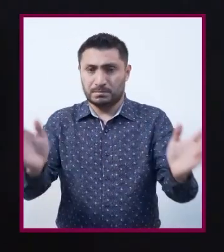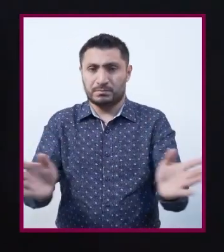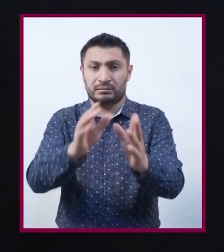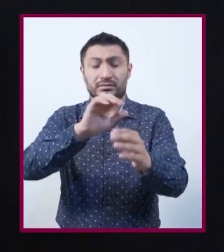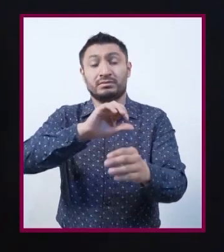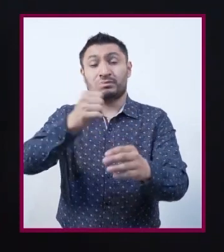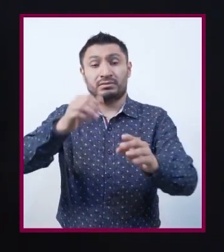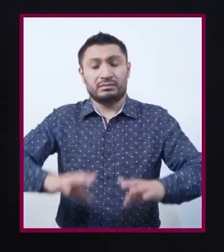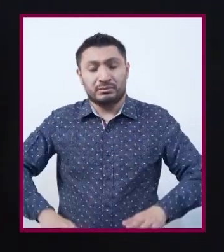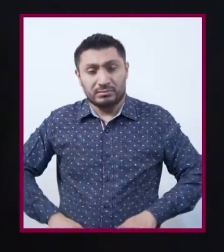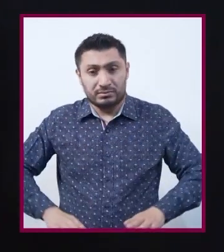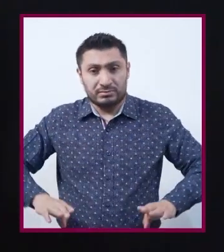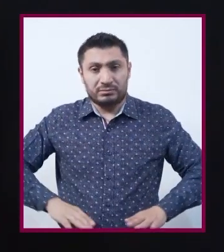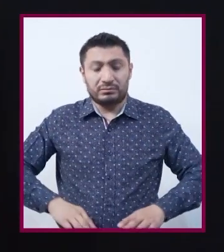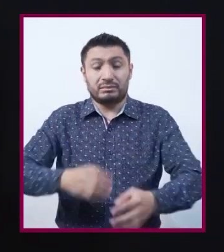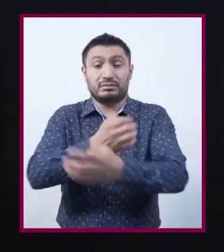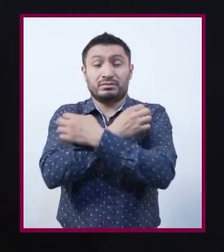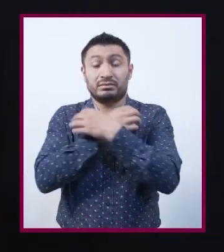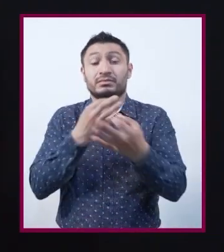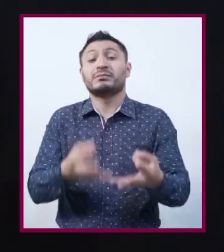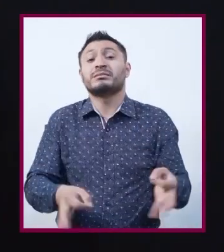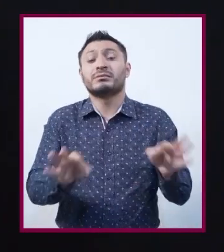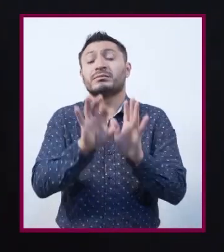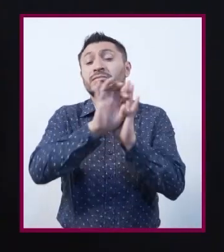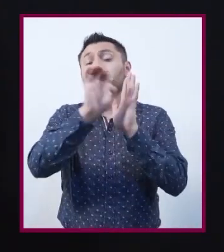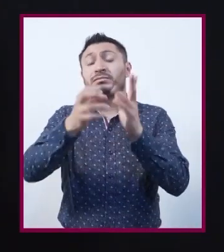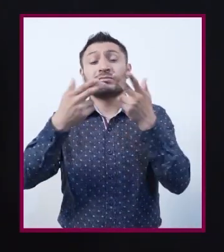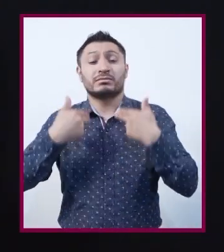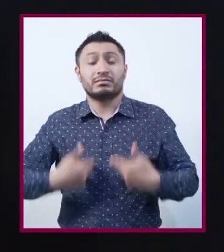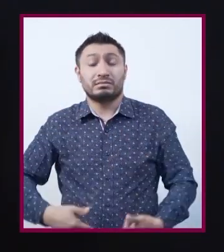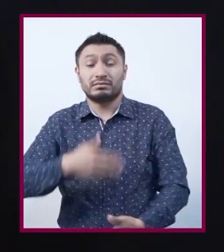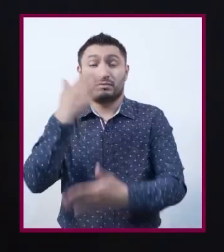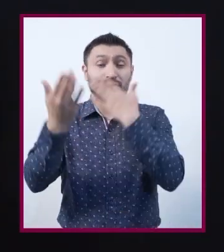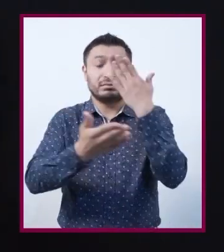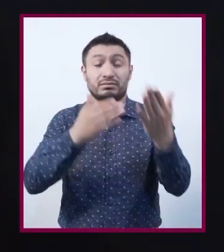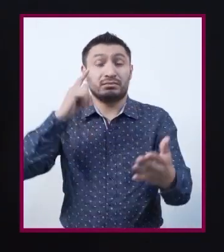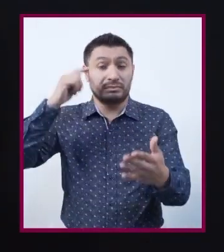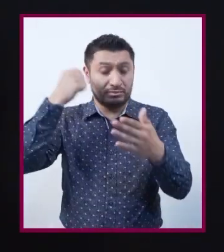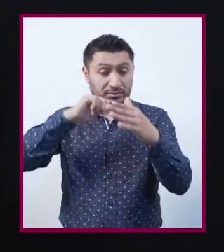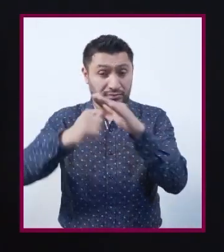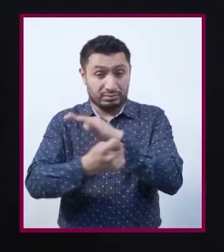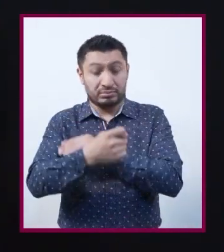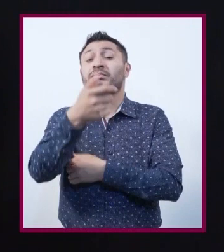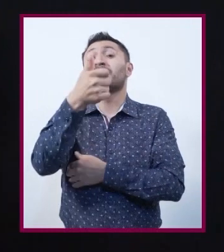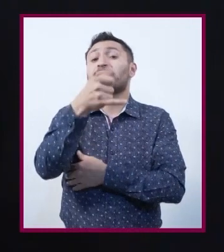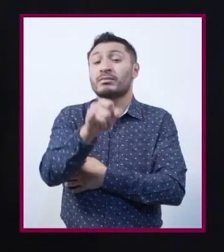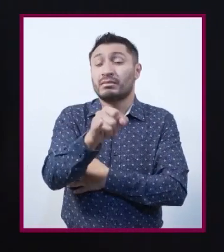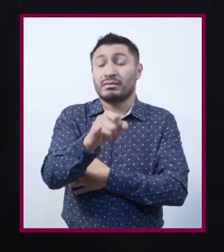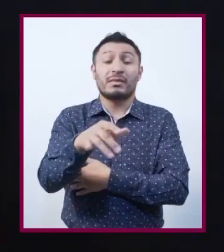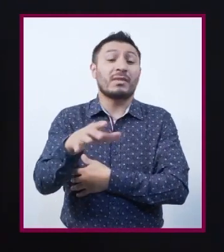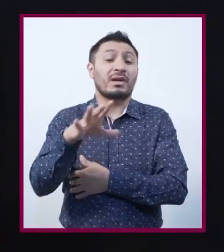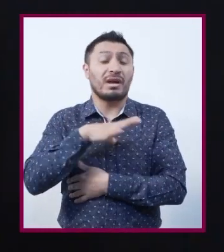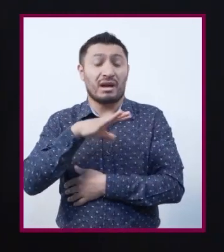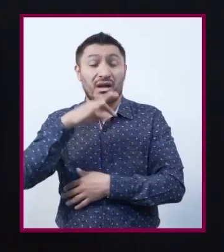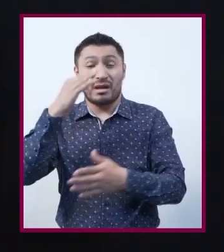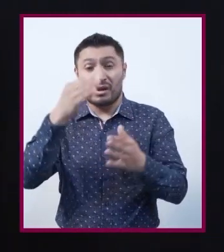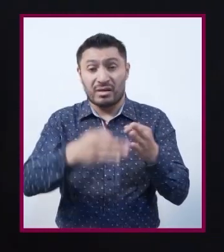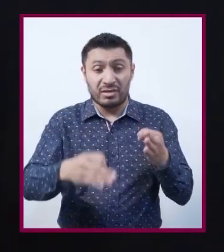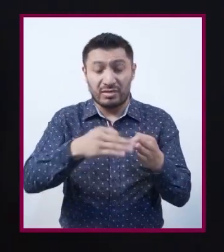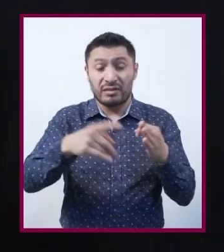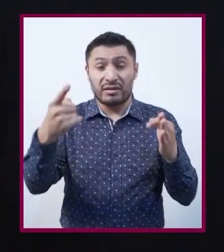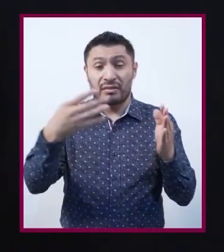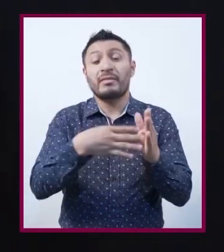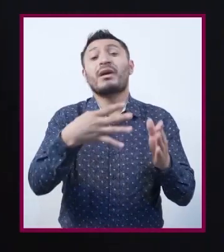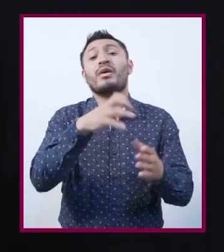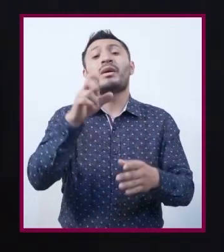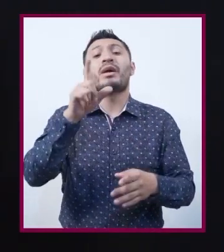aspectos importantes de la educación, como las humanidades y los estudios técnicos. De esta forma, desde finales de la década de los